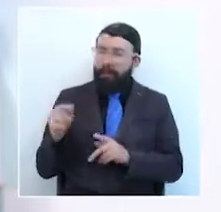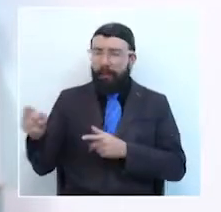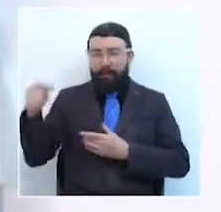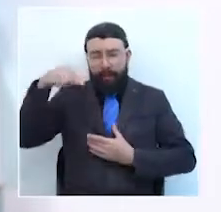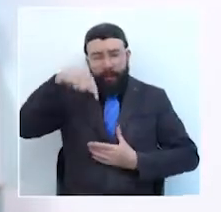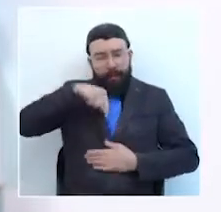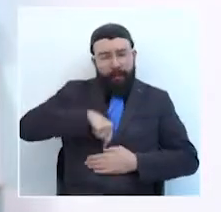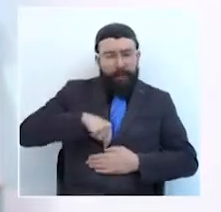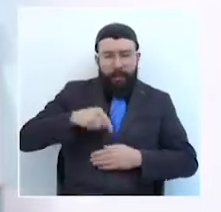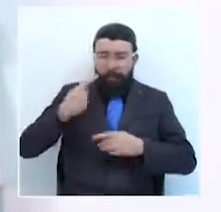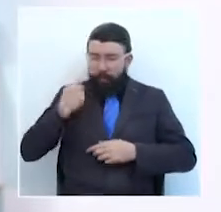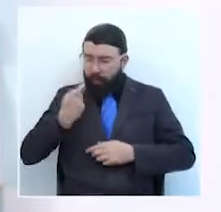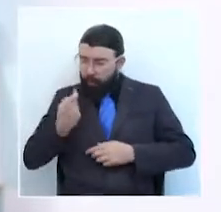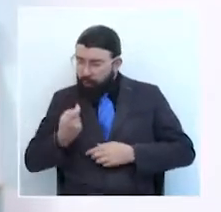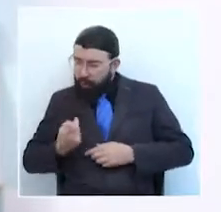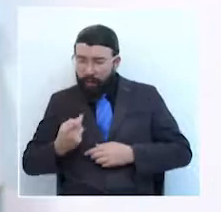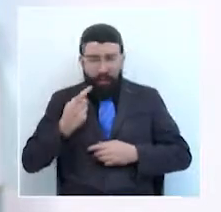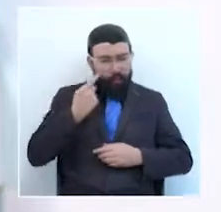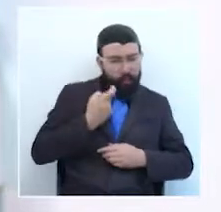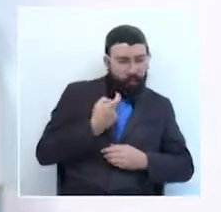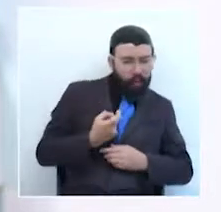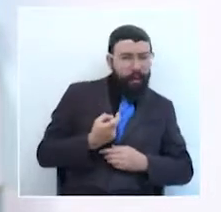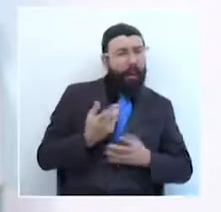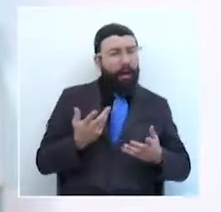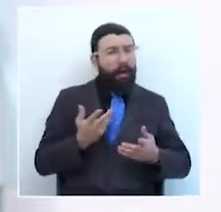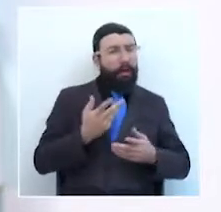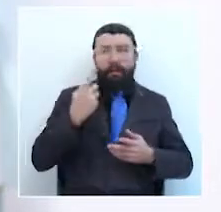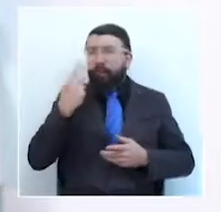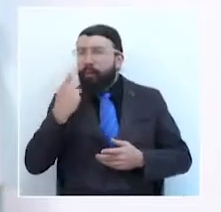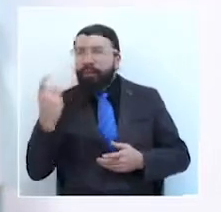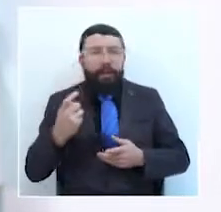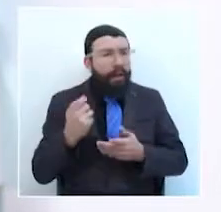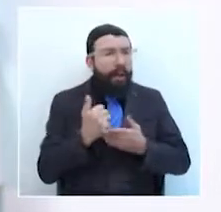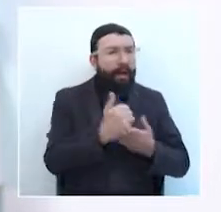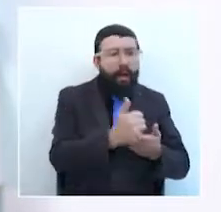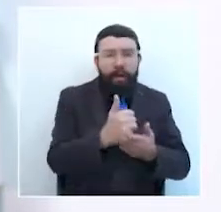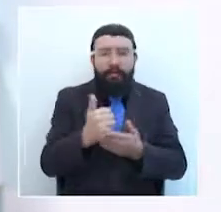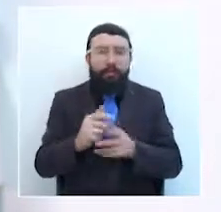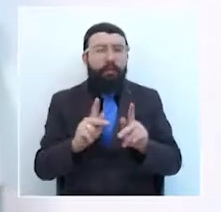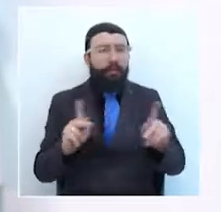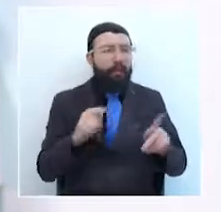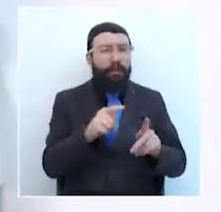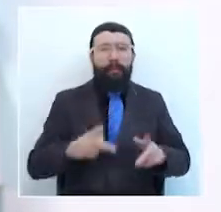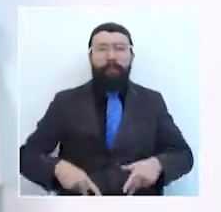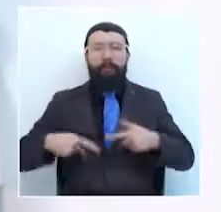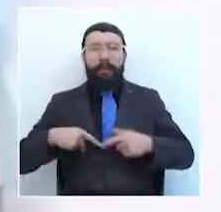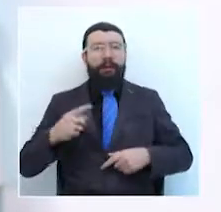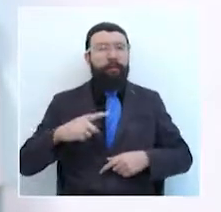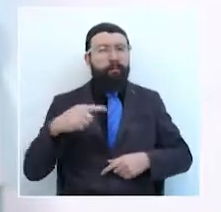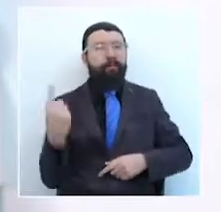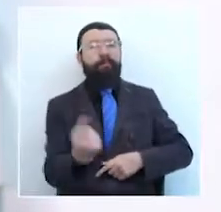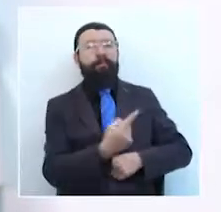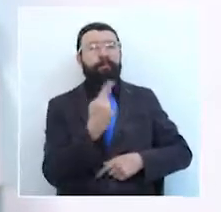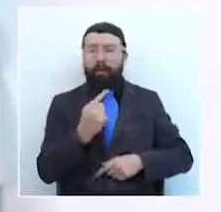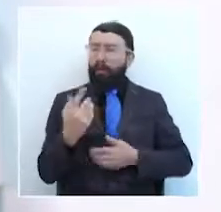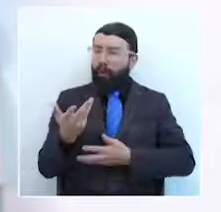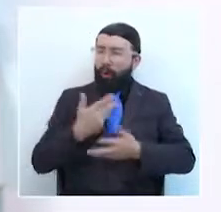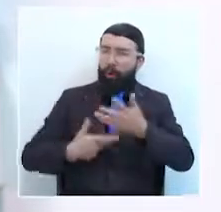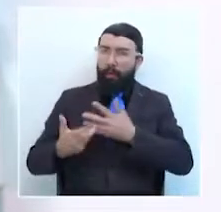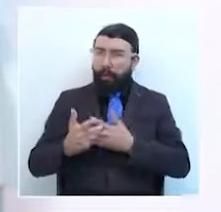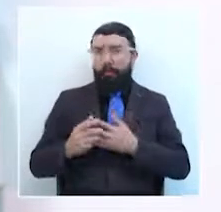todo todas aquellas posibilidades para mejorar las condiciones de vida de quienes con él compartimos